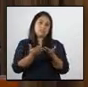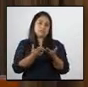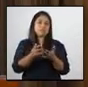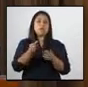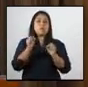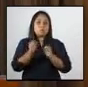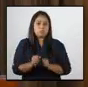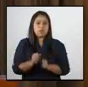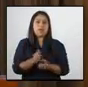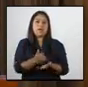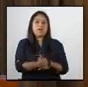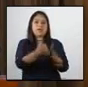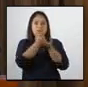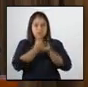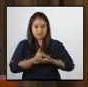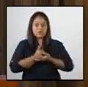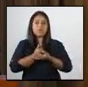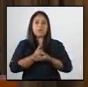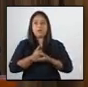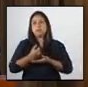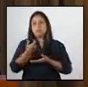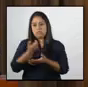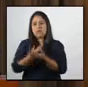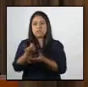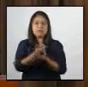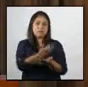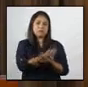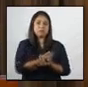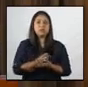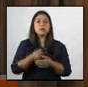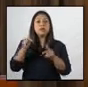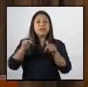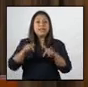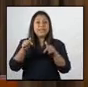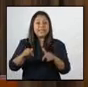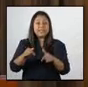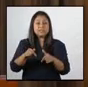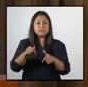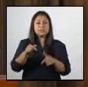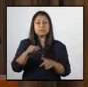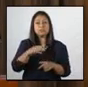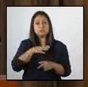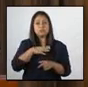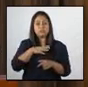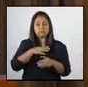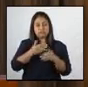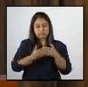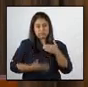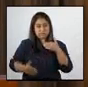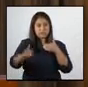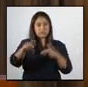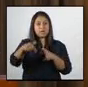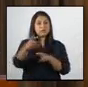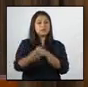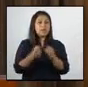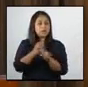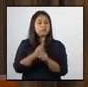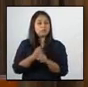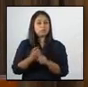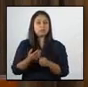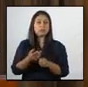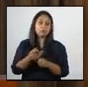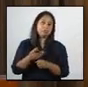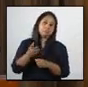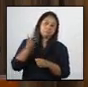recuperación de lo que haya invertido esto lo tendremos en el transcurso de este año dios